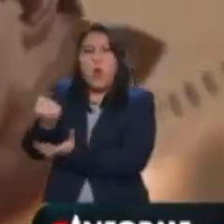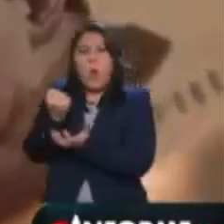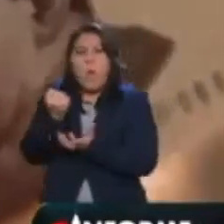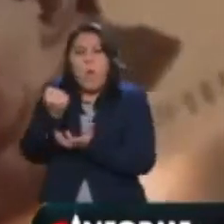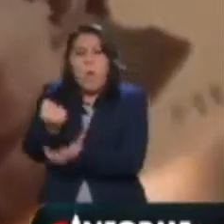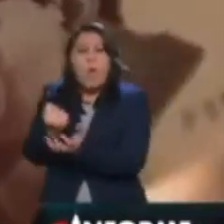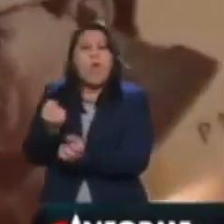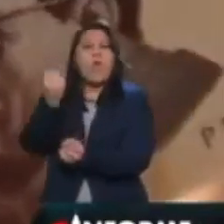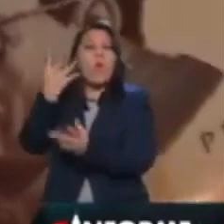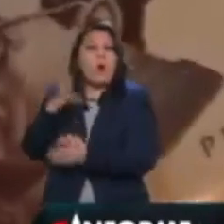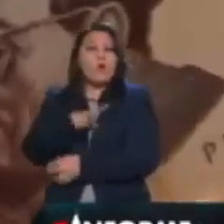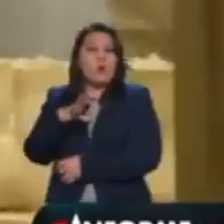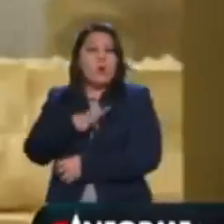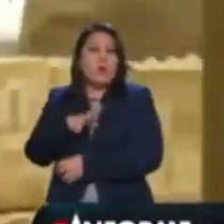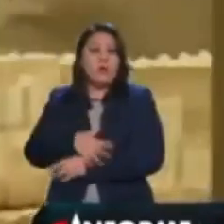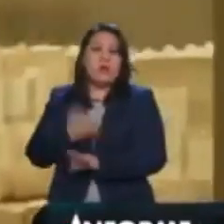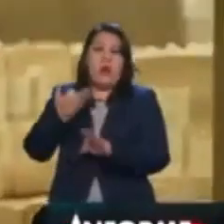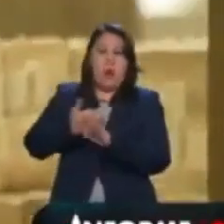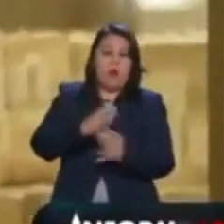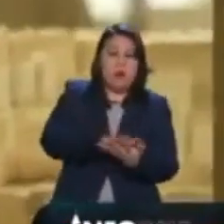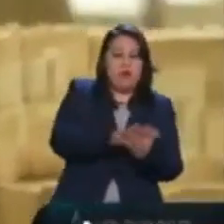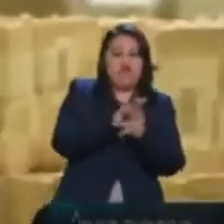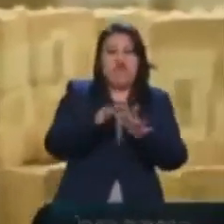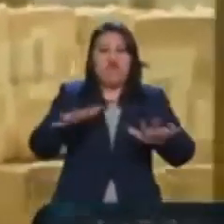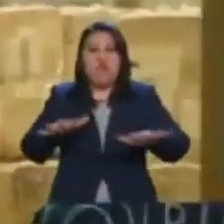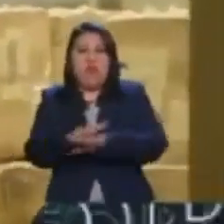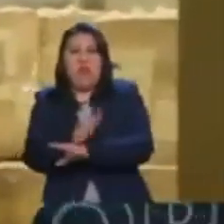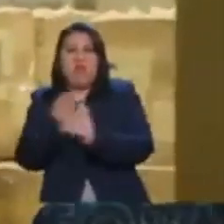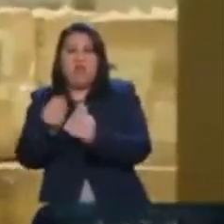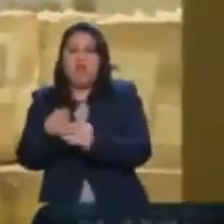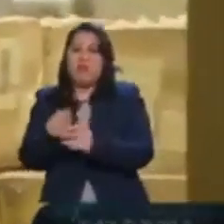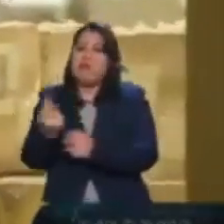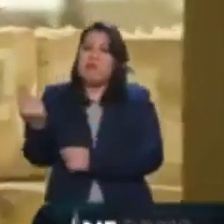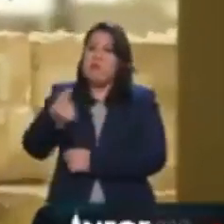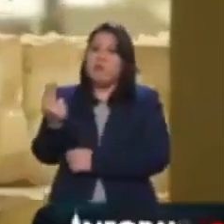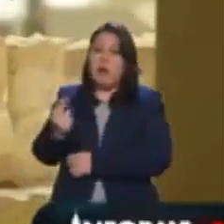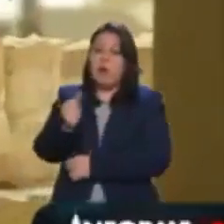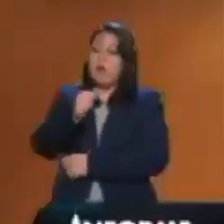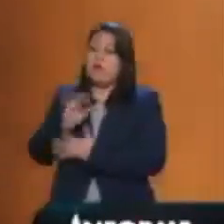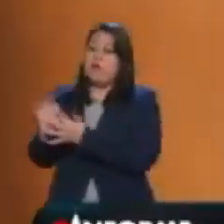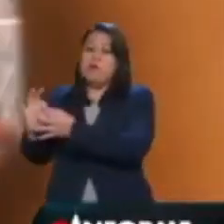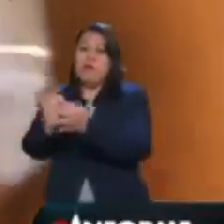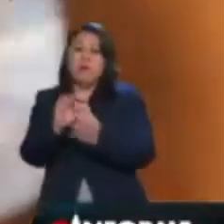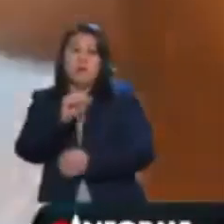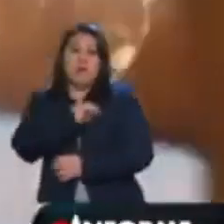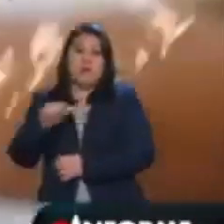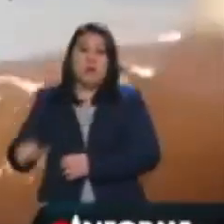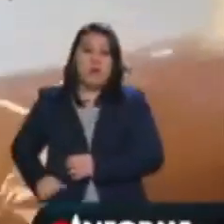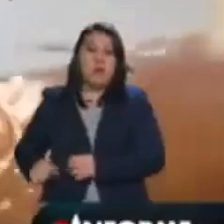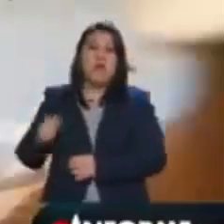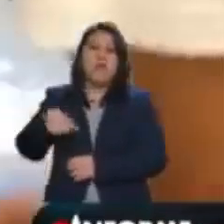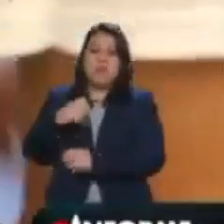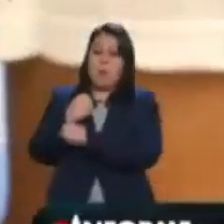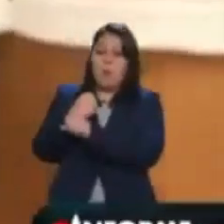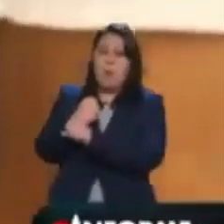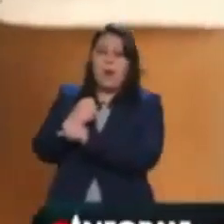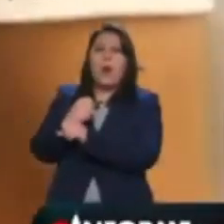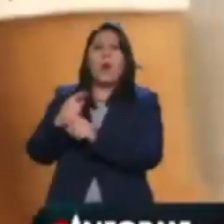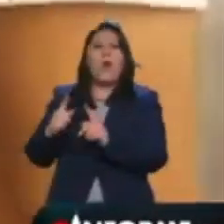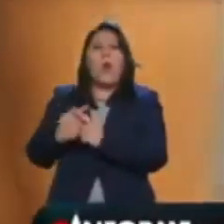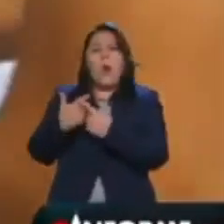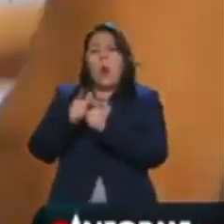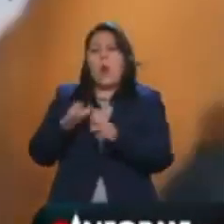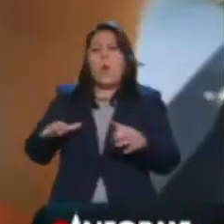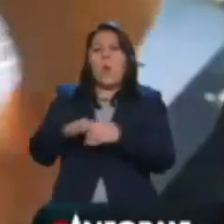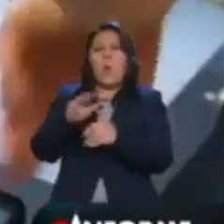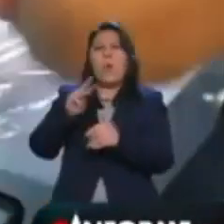para la capital por el reacomodo político, la unión de alcaldes de la Ciudad de México, el bloque de Morena y el gobierno